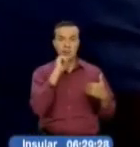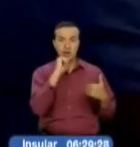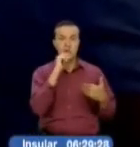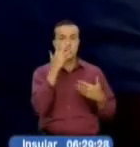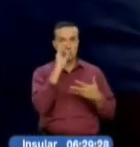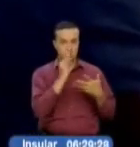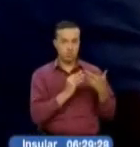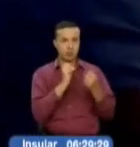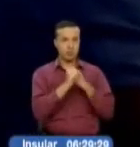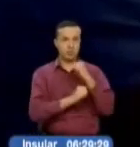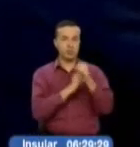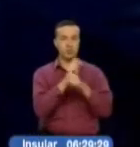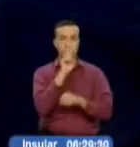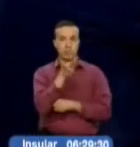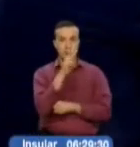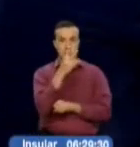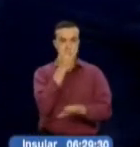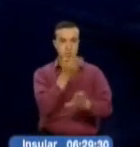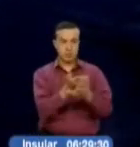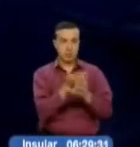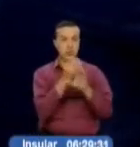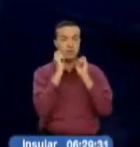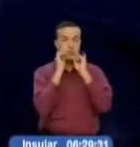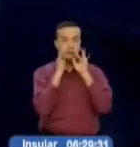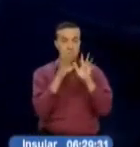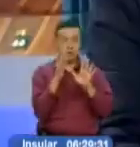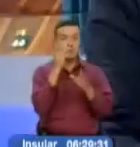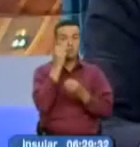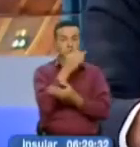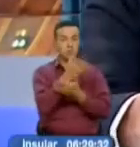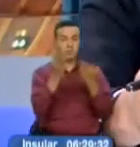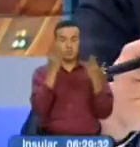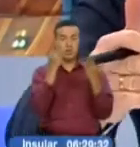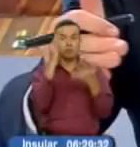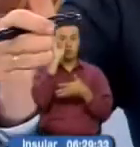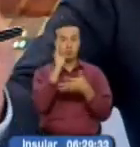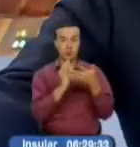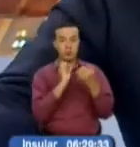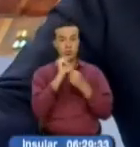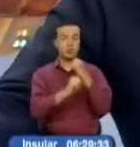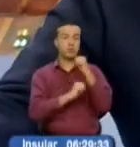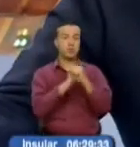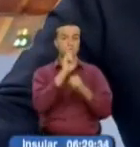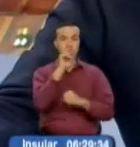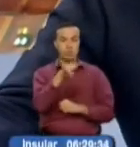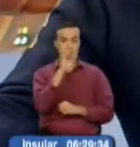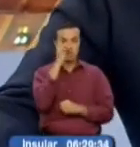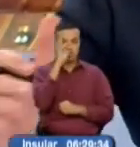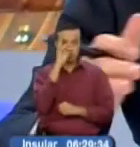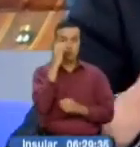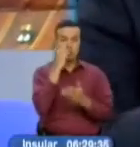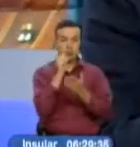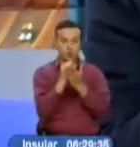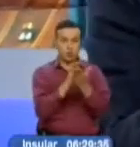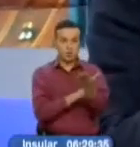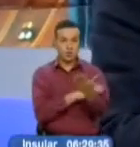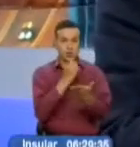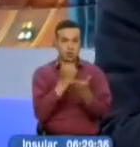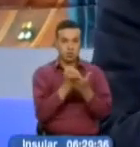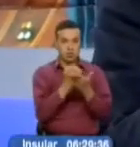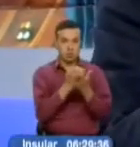profa del 2017 se va en septiembre se anuncia la performa del 2018 y el programa económico Pero tú